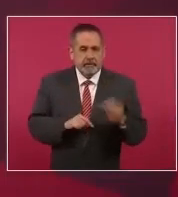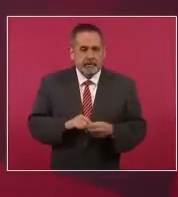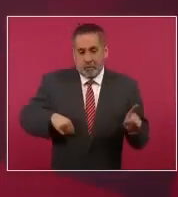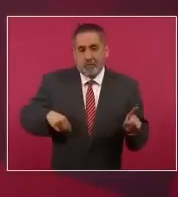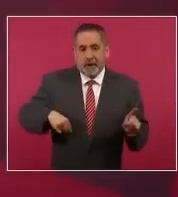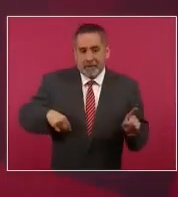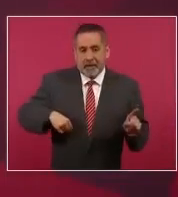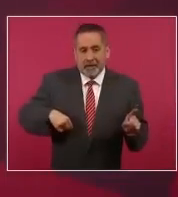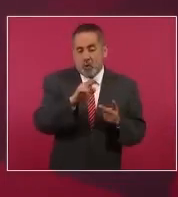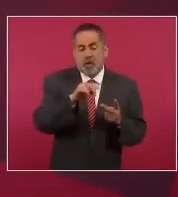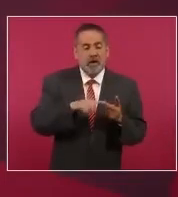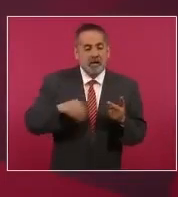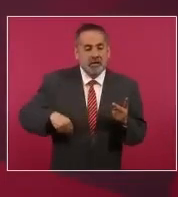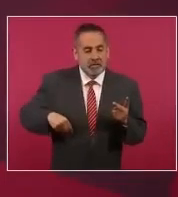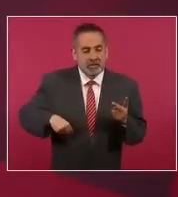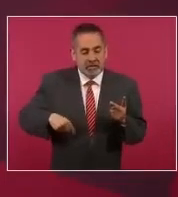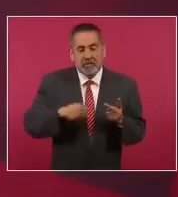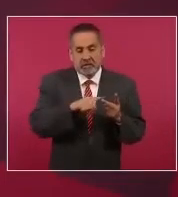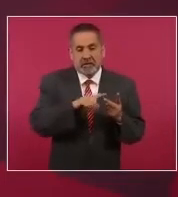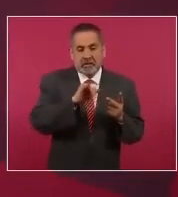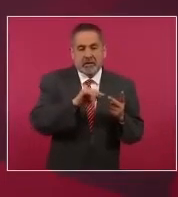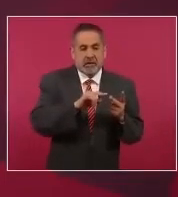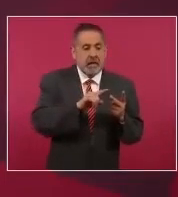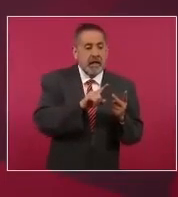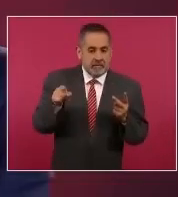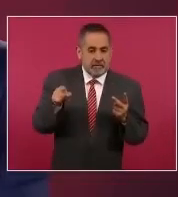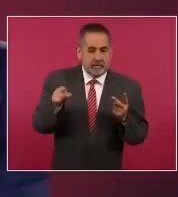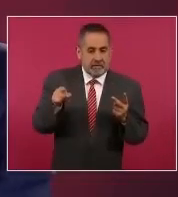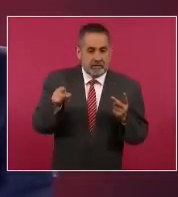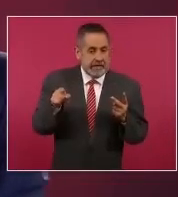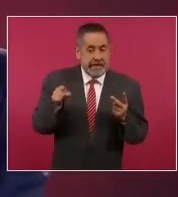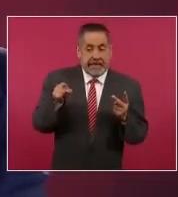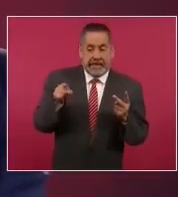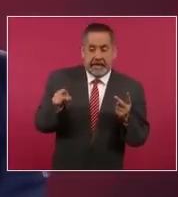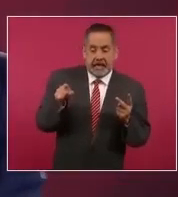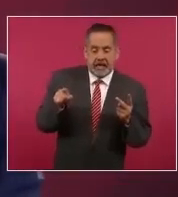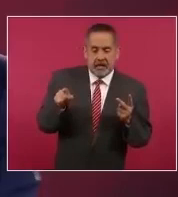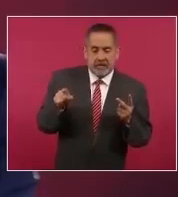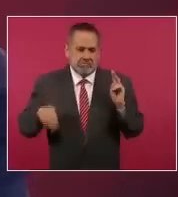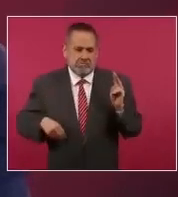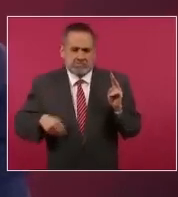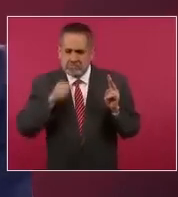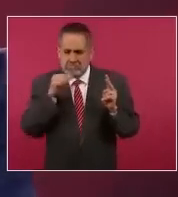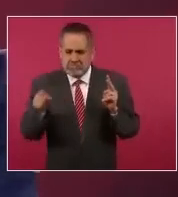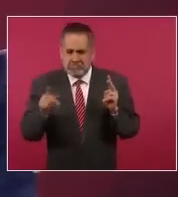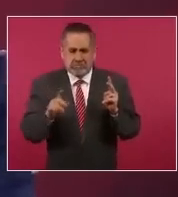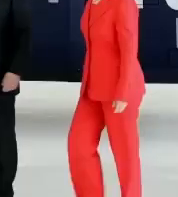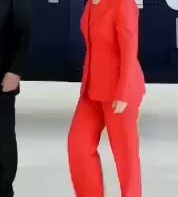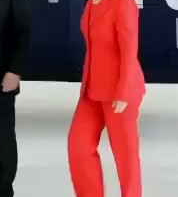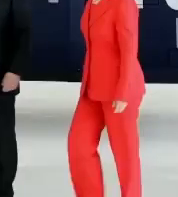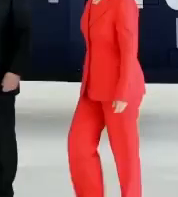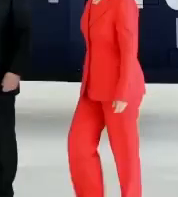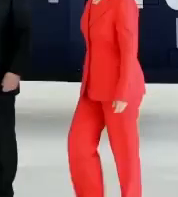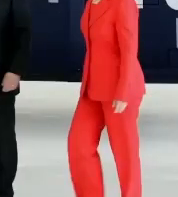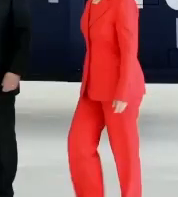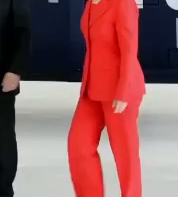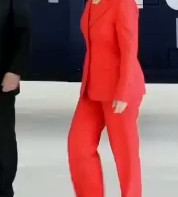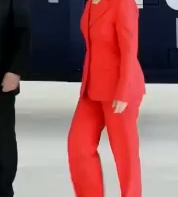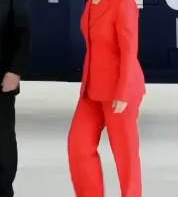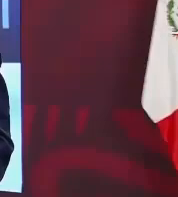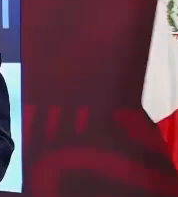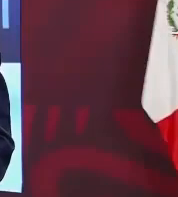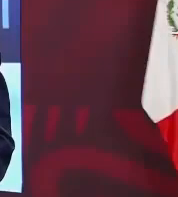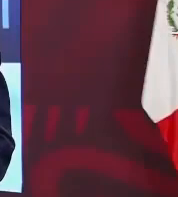es inocente García Luna pero que Felipe Calderón no está involucrado no se enteró y la tercera